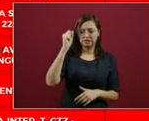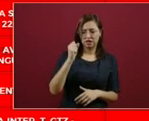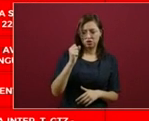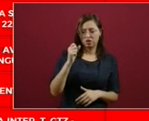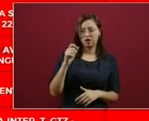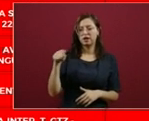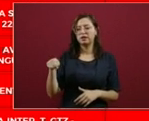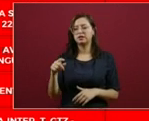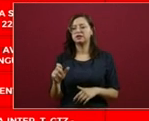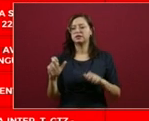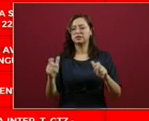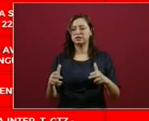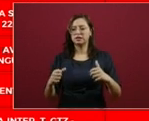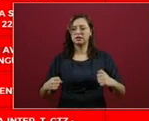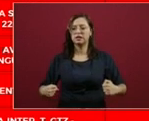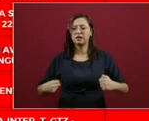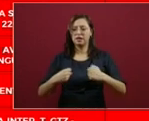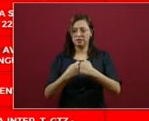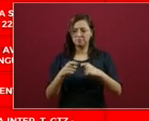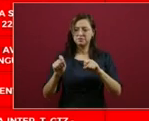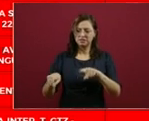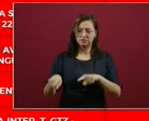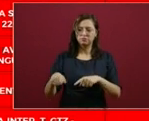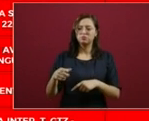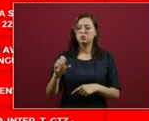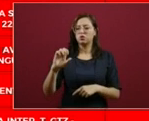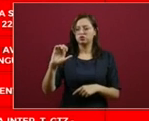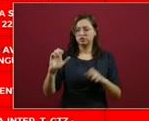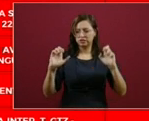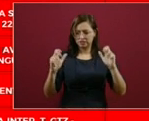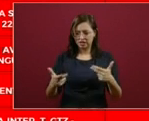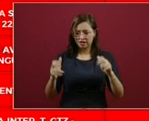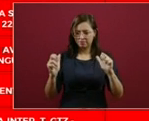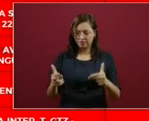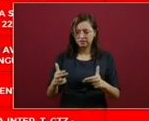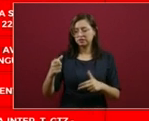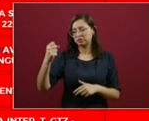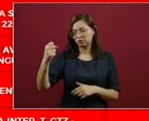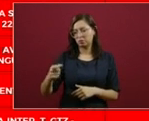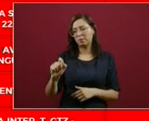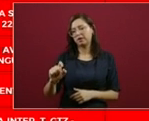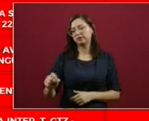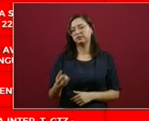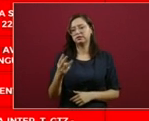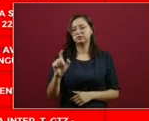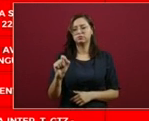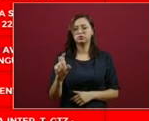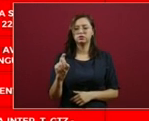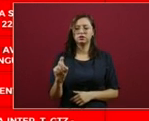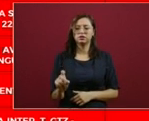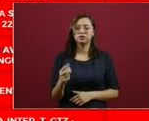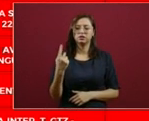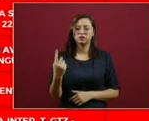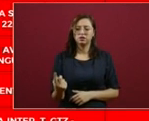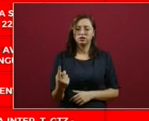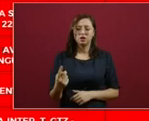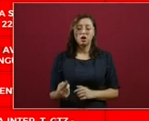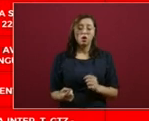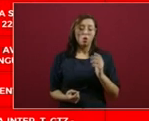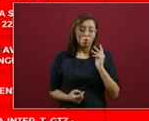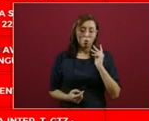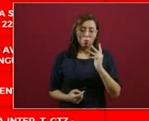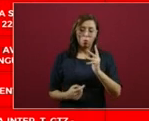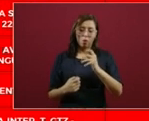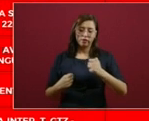Otra es en Frontera Comalapa en Chiapas, Frontera Sur, a 23.31 y son cuatro